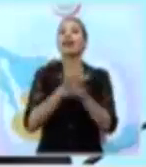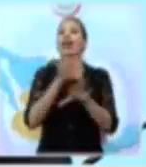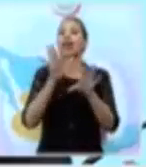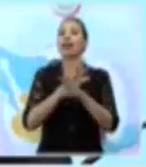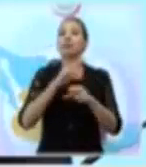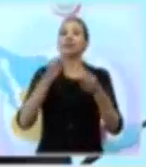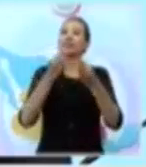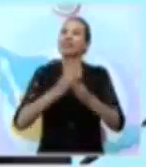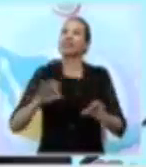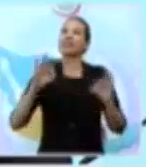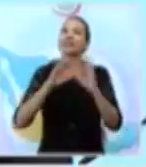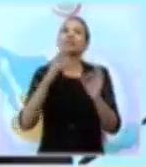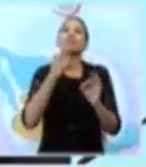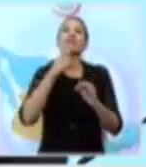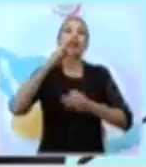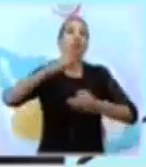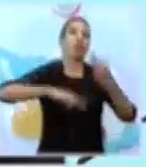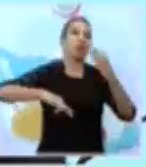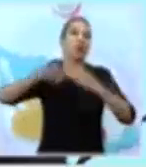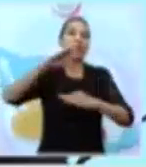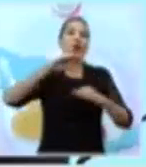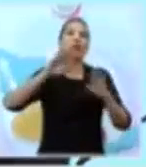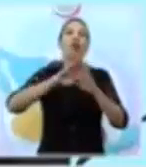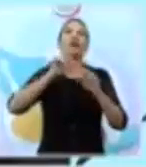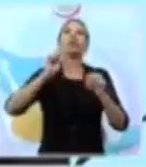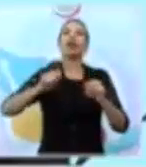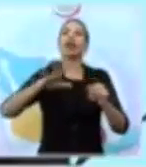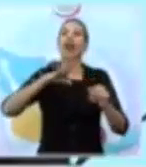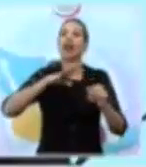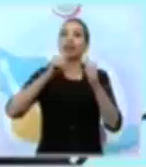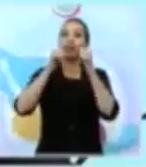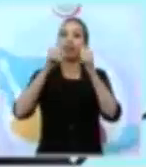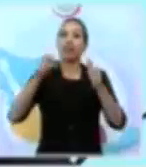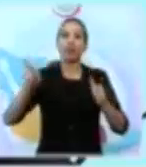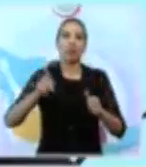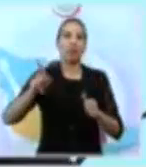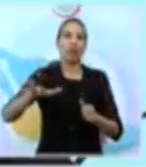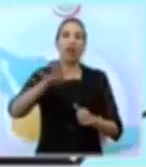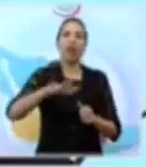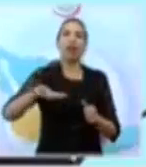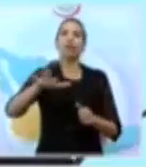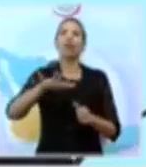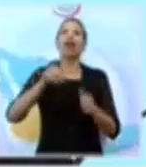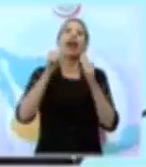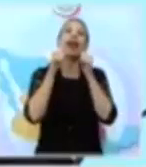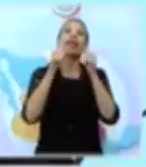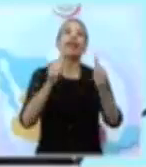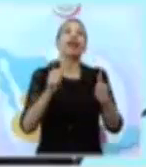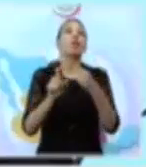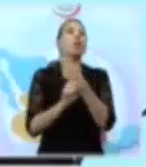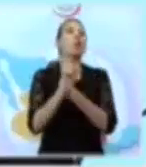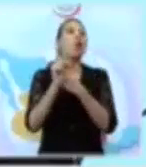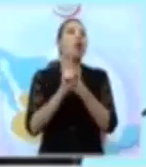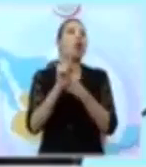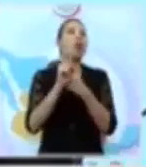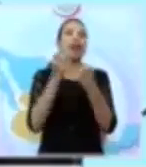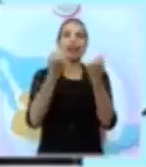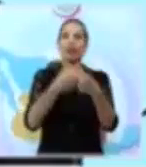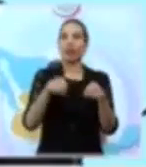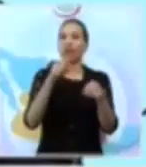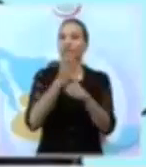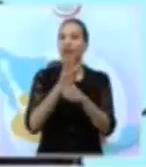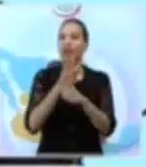inéditas en todos los ámbitos públicos para atender los problemas sociales